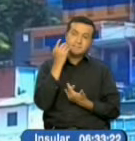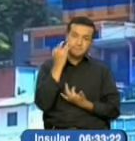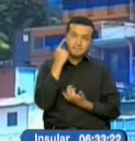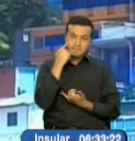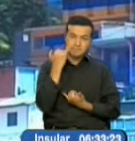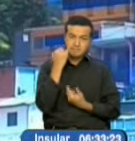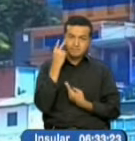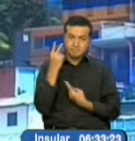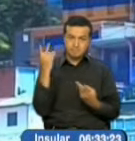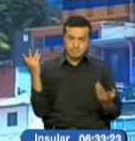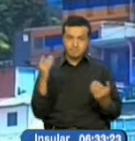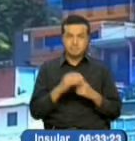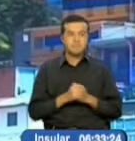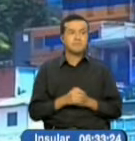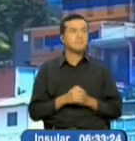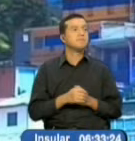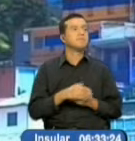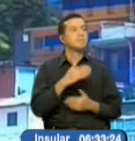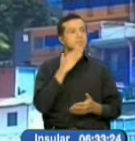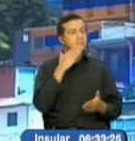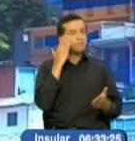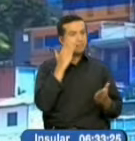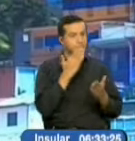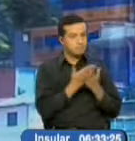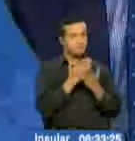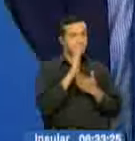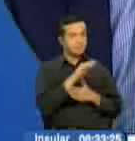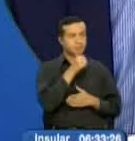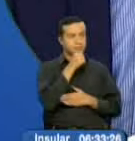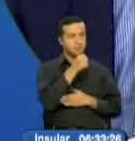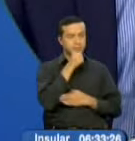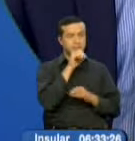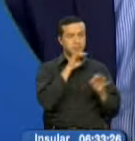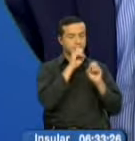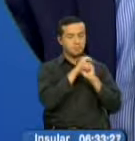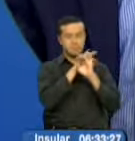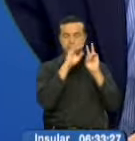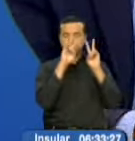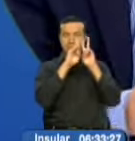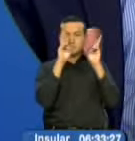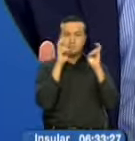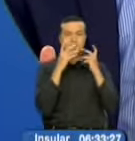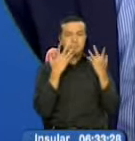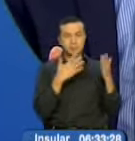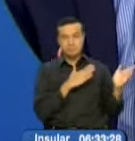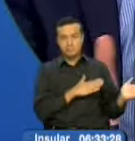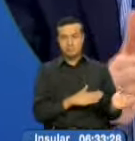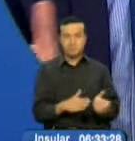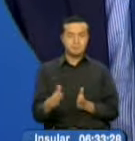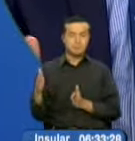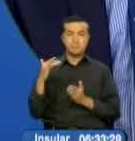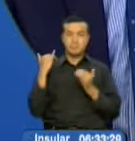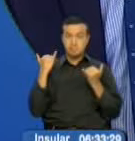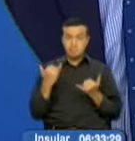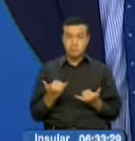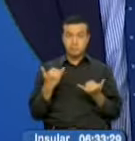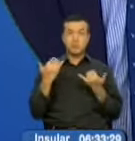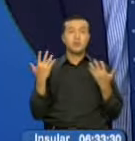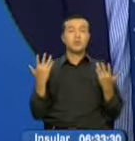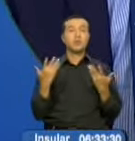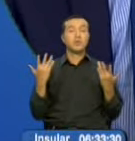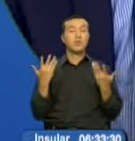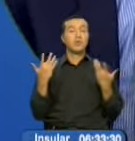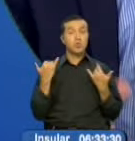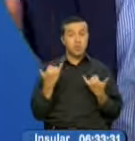el día de hoy, estimado Carlos. Andrés Ortiz, muchas gracias por tu clara explicación en relación a lo que va a ser lo que va a suceder el día de hoy